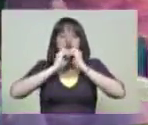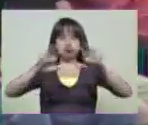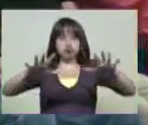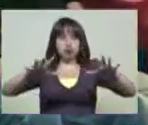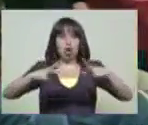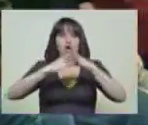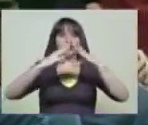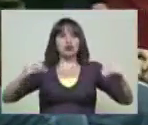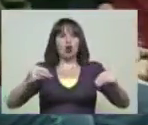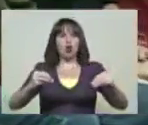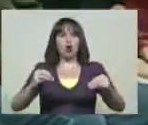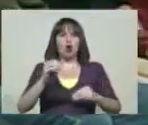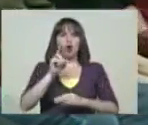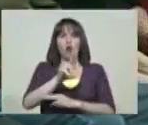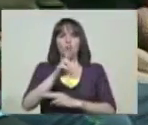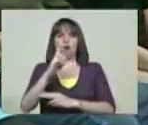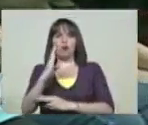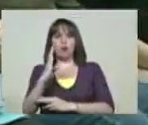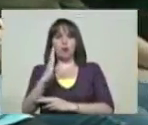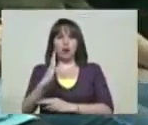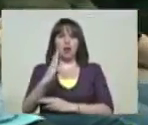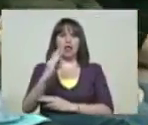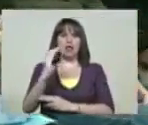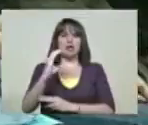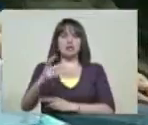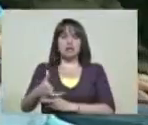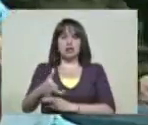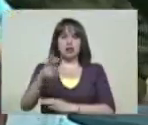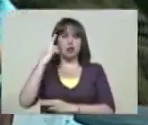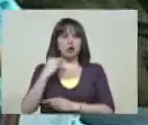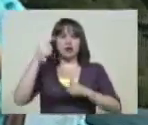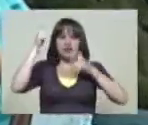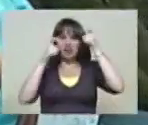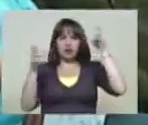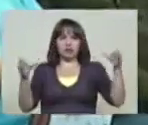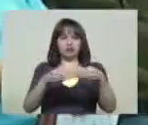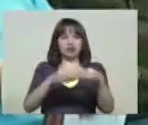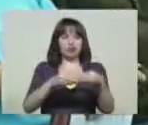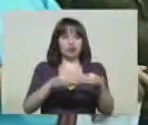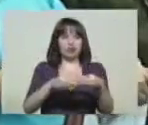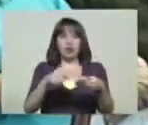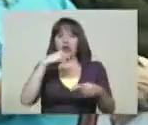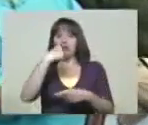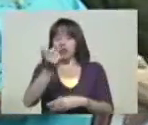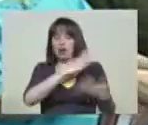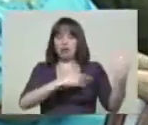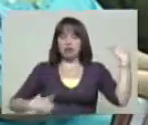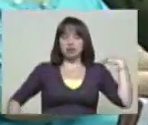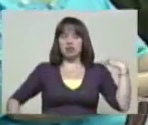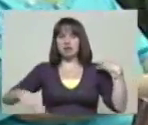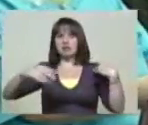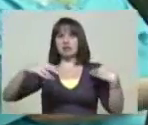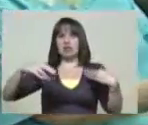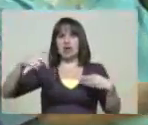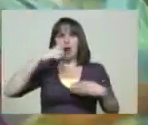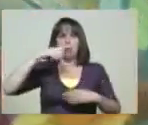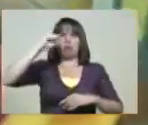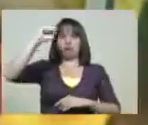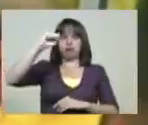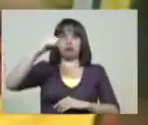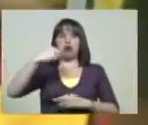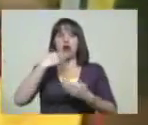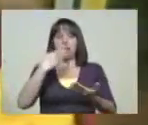se motiven la y digan el presidente de la república le manda a pedir